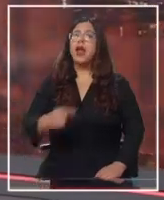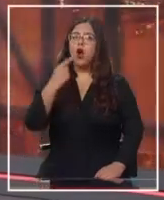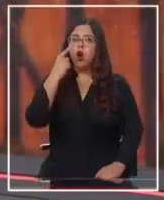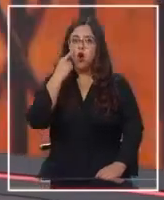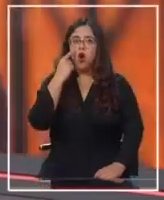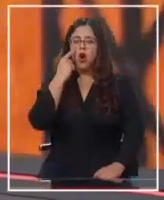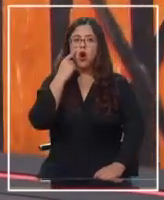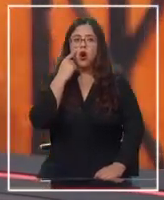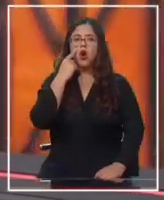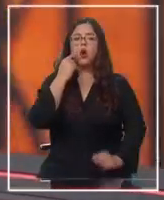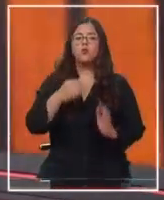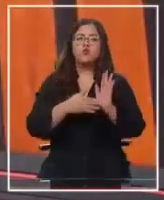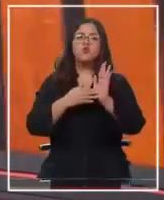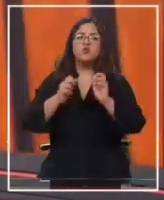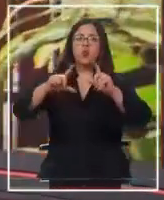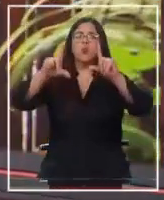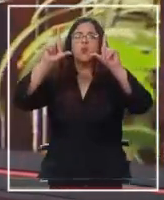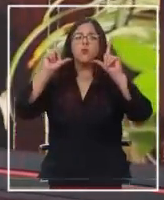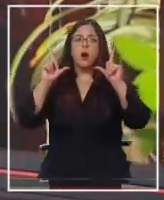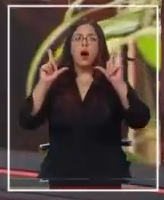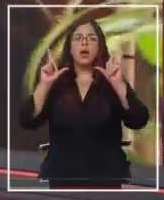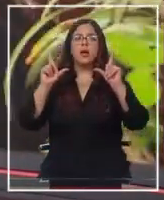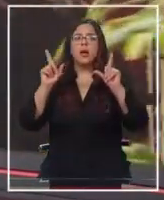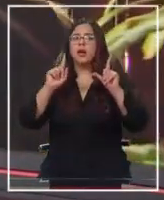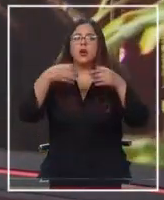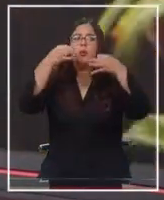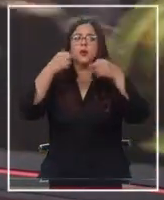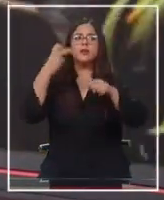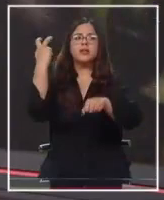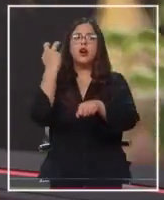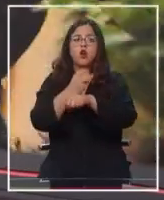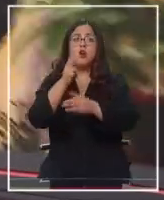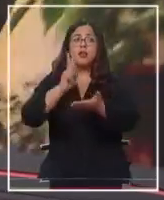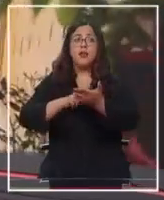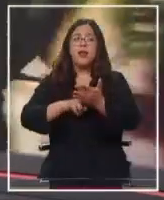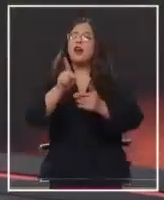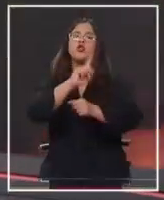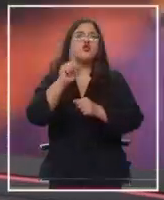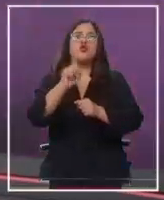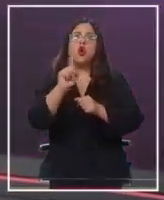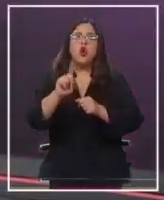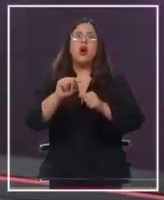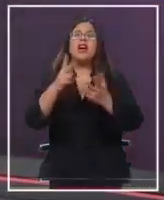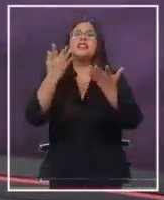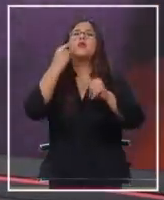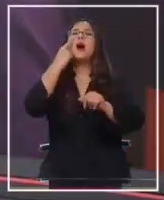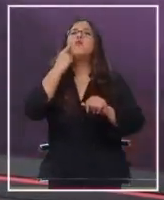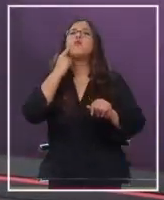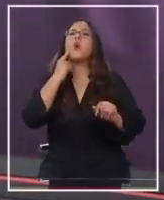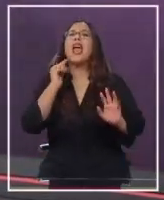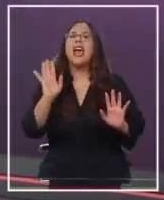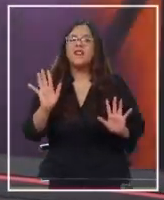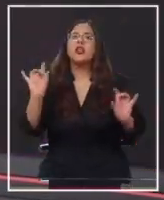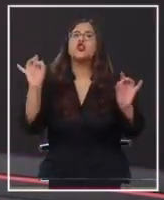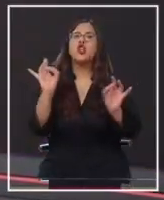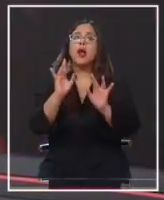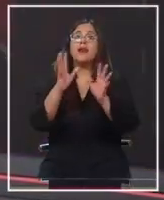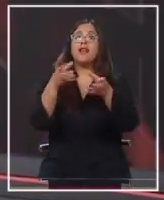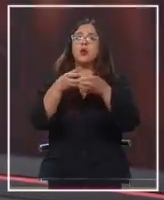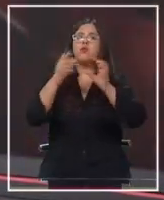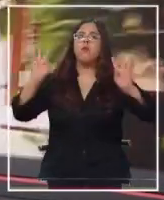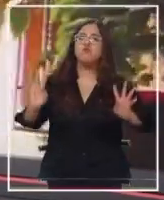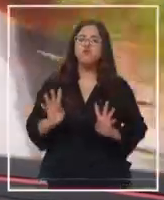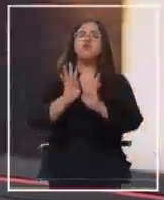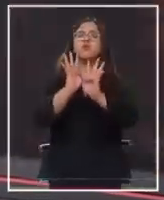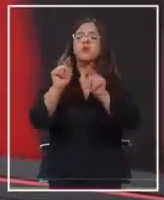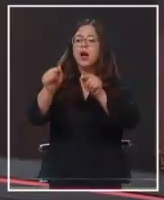Ponga atención porque vamos a mostrarles imágenes que no corresponden a un robo verdadero. Es un simulacro de un turbazo.